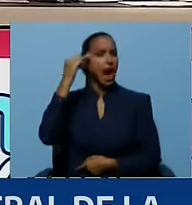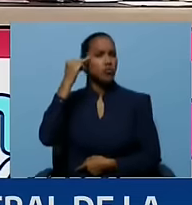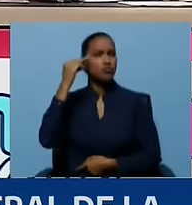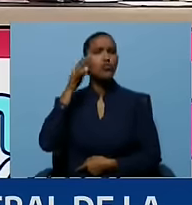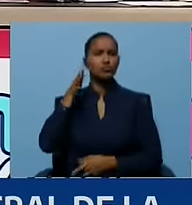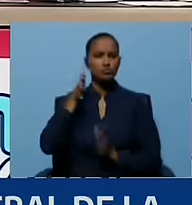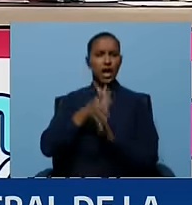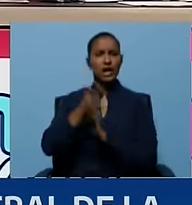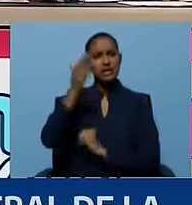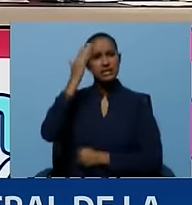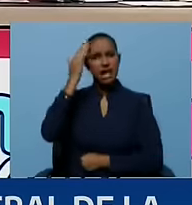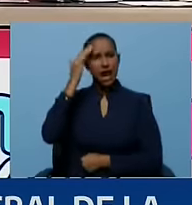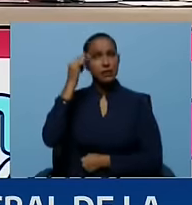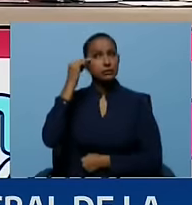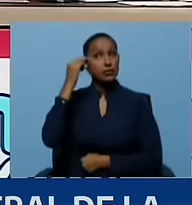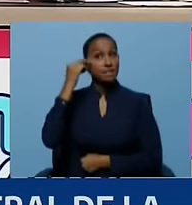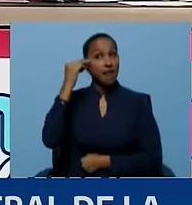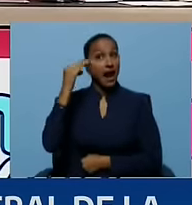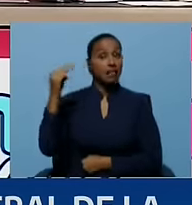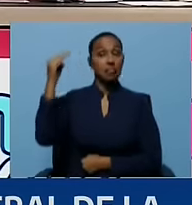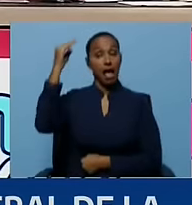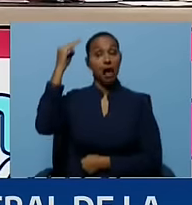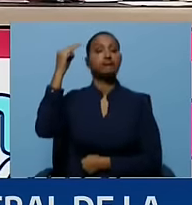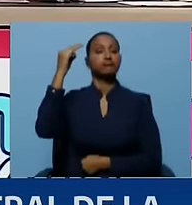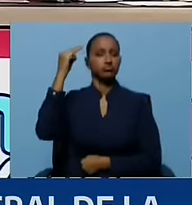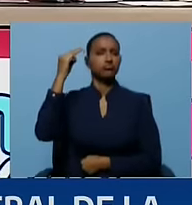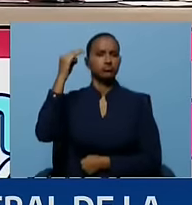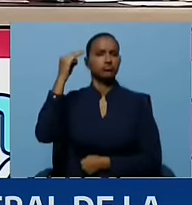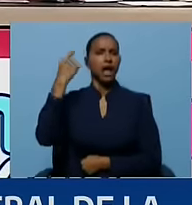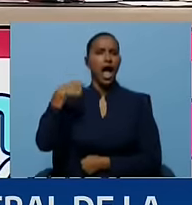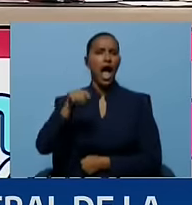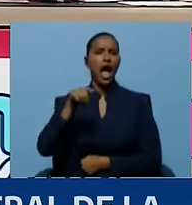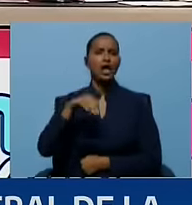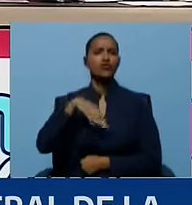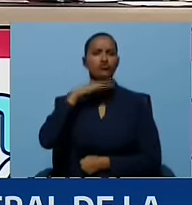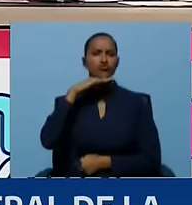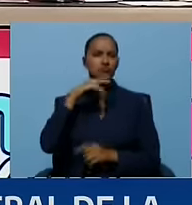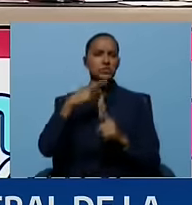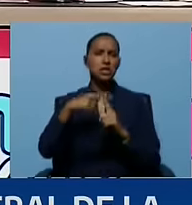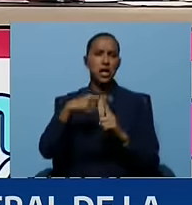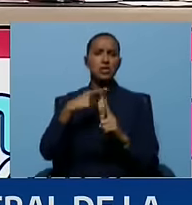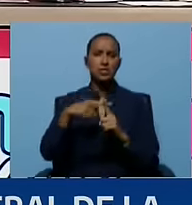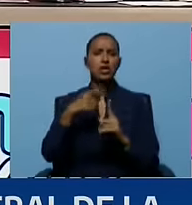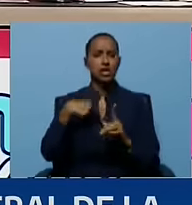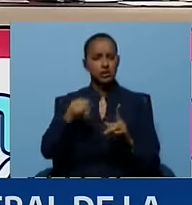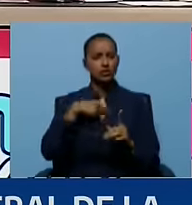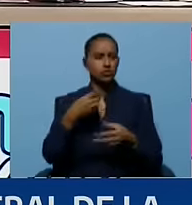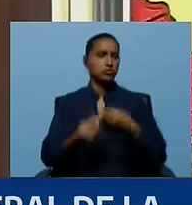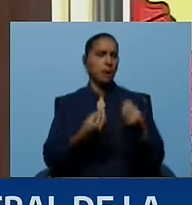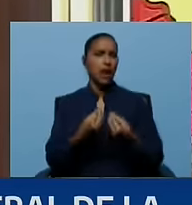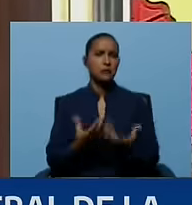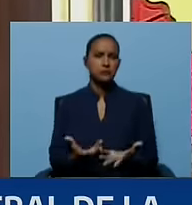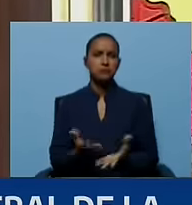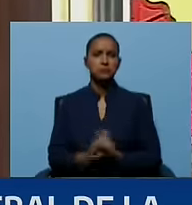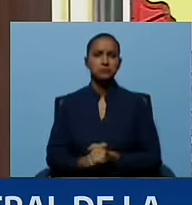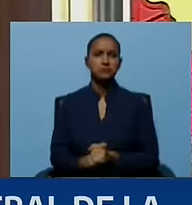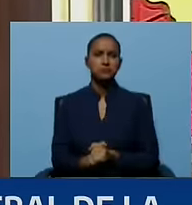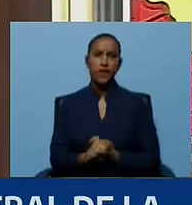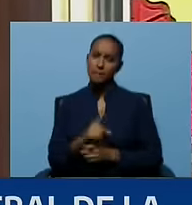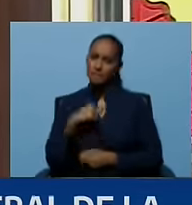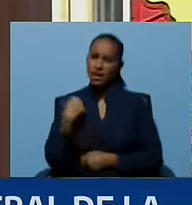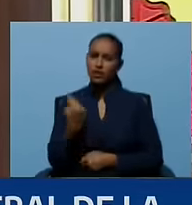un punto de madurez suficiente para nosotros hacer lo que estamos haciendo, para